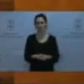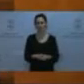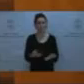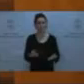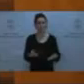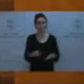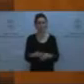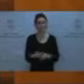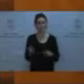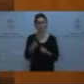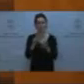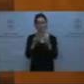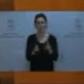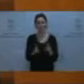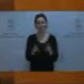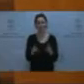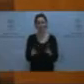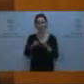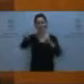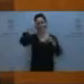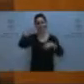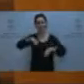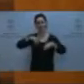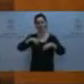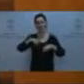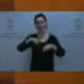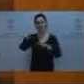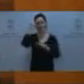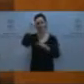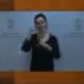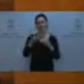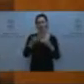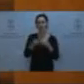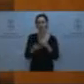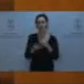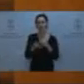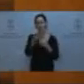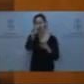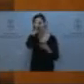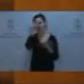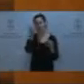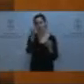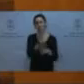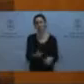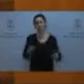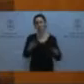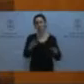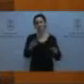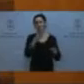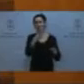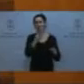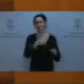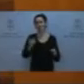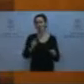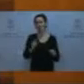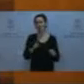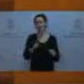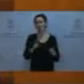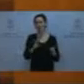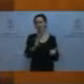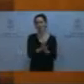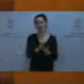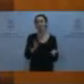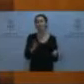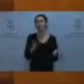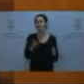también, es verdad, es un poco ingenua. Pedir previsiones a una consejera reprobada por 31 diputados en esta Junta General es como